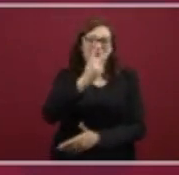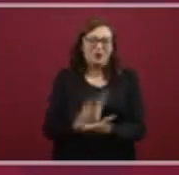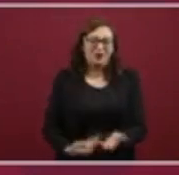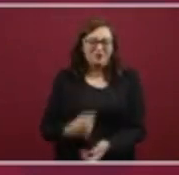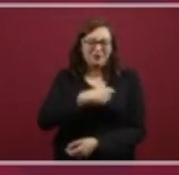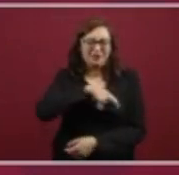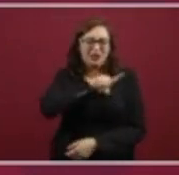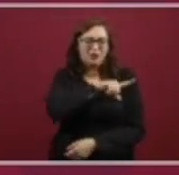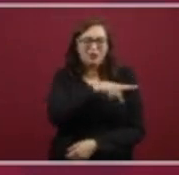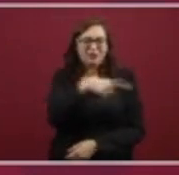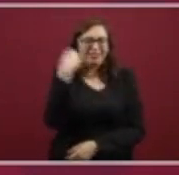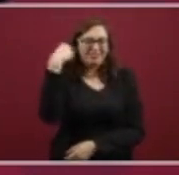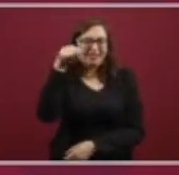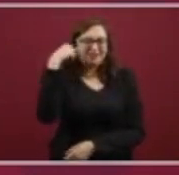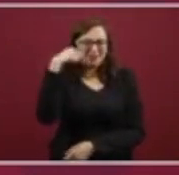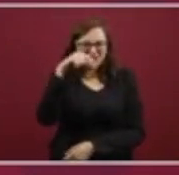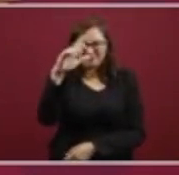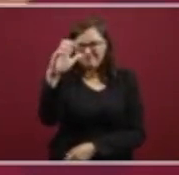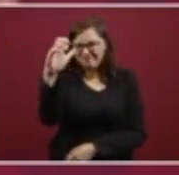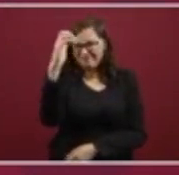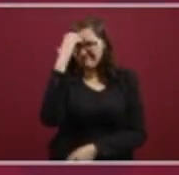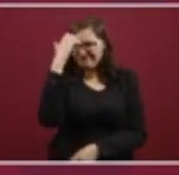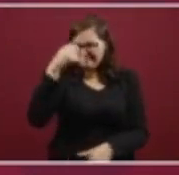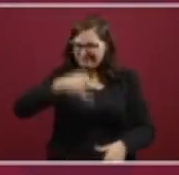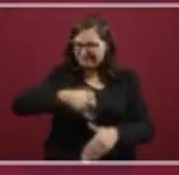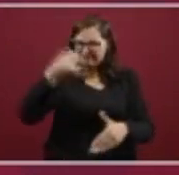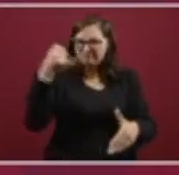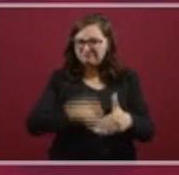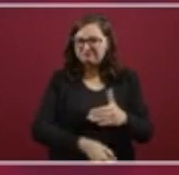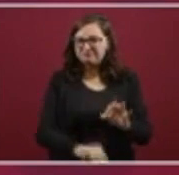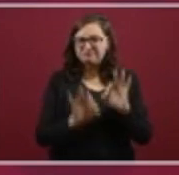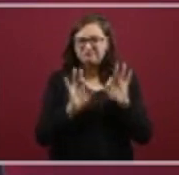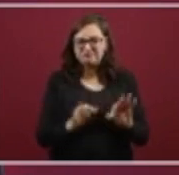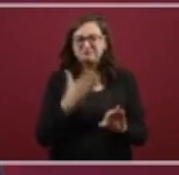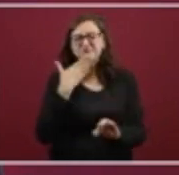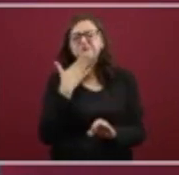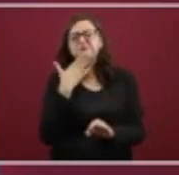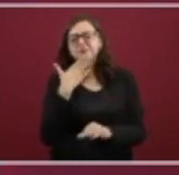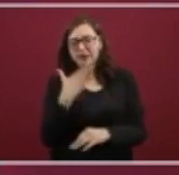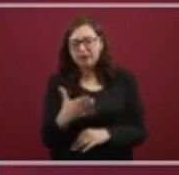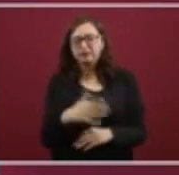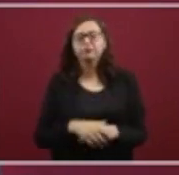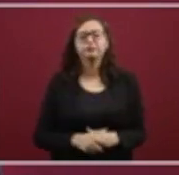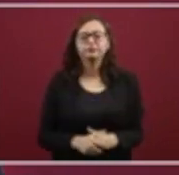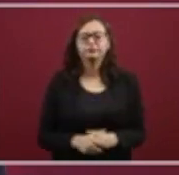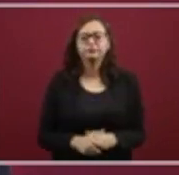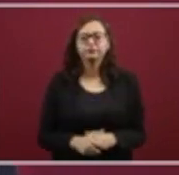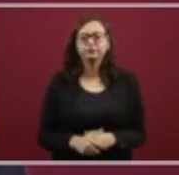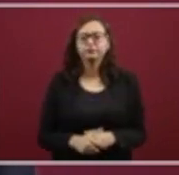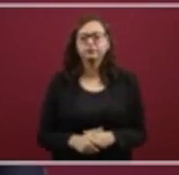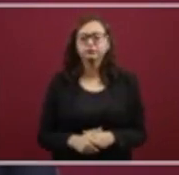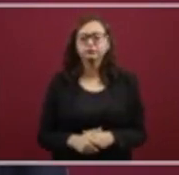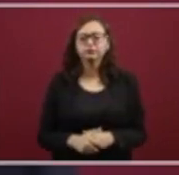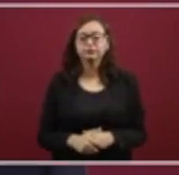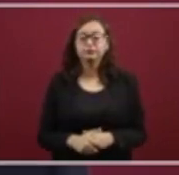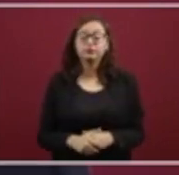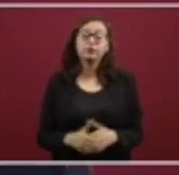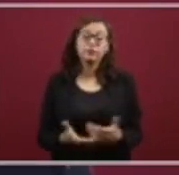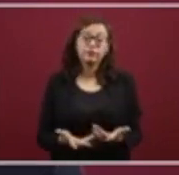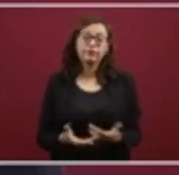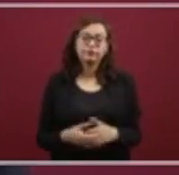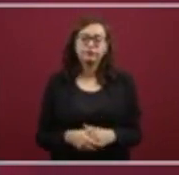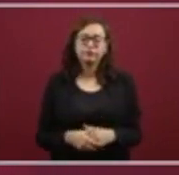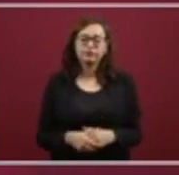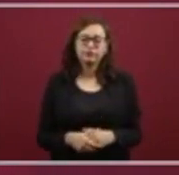Tabasco, conozco muy bien el funcionamiento de ese programa. Entonces, la